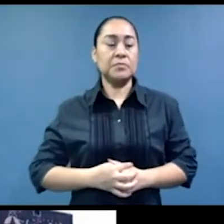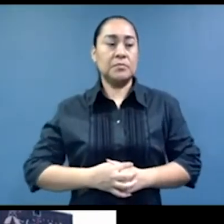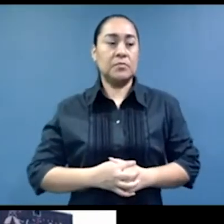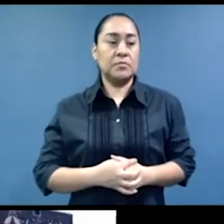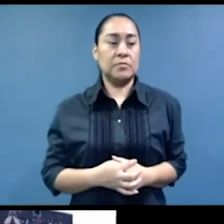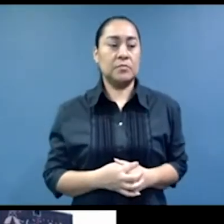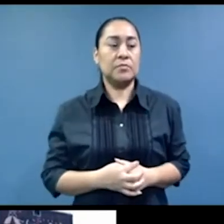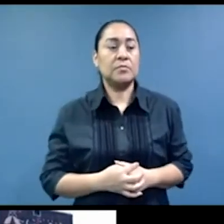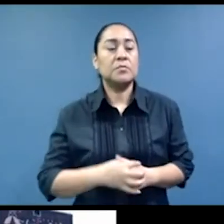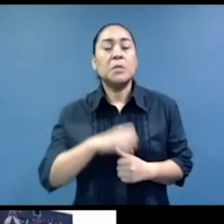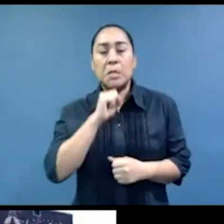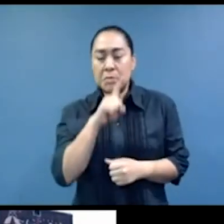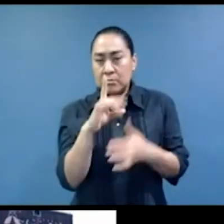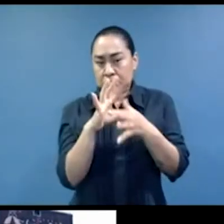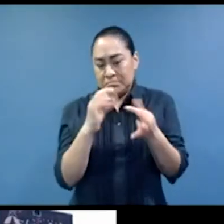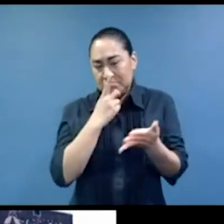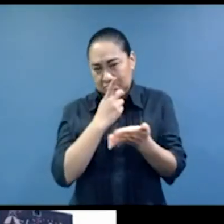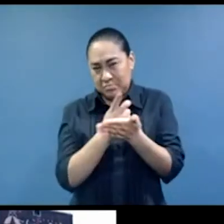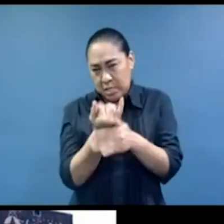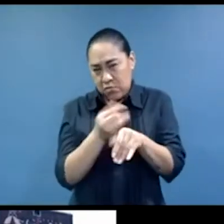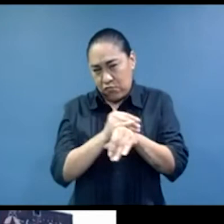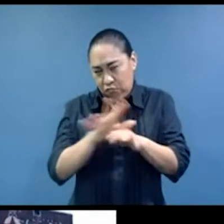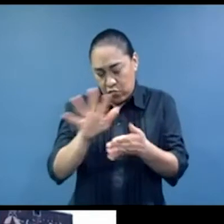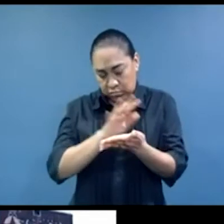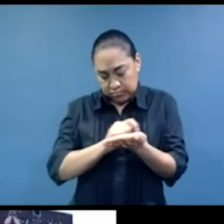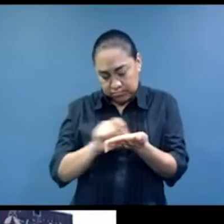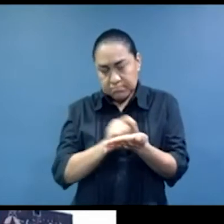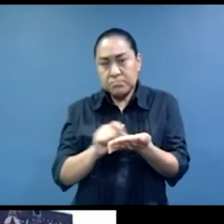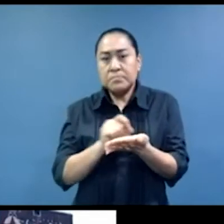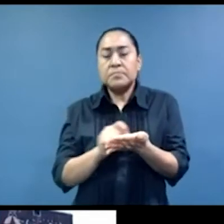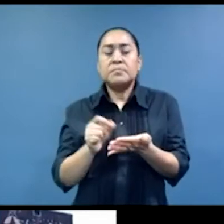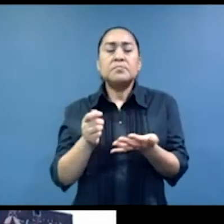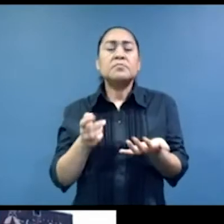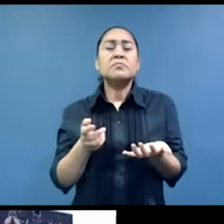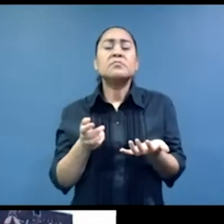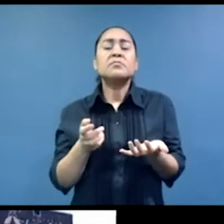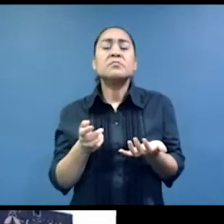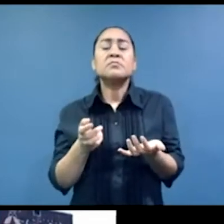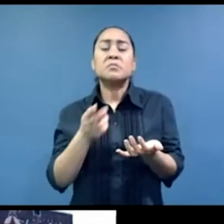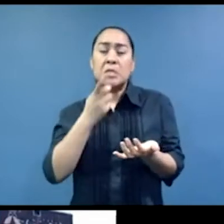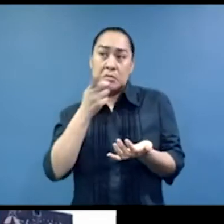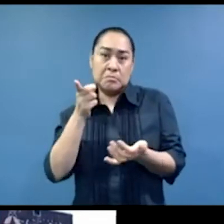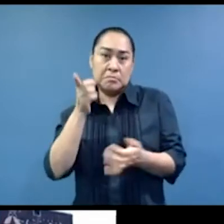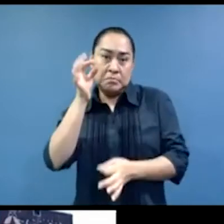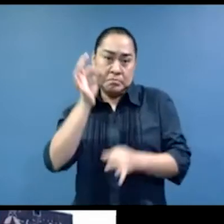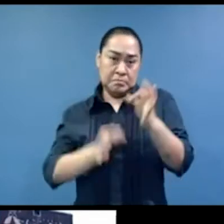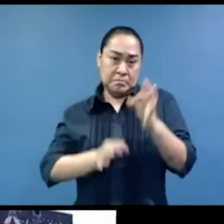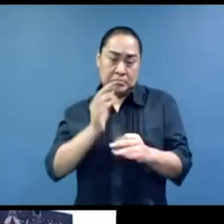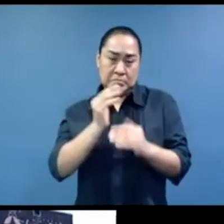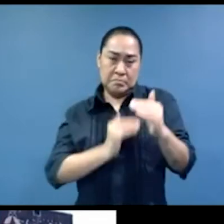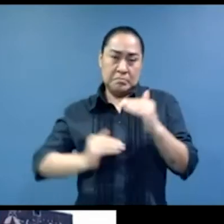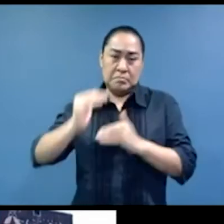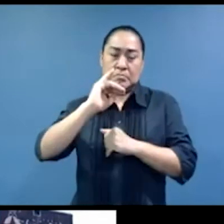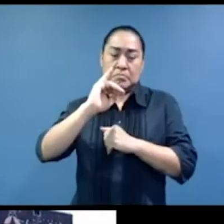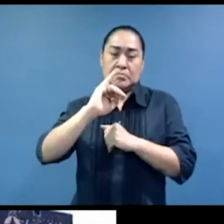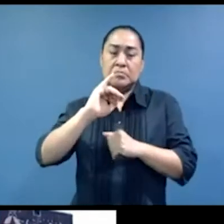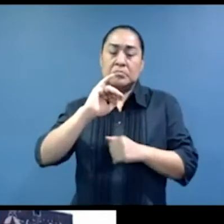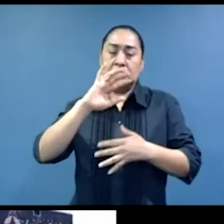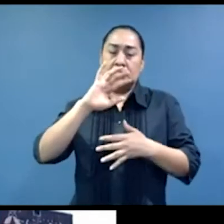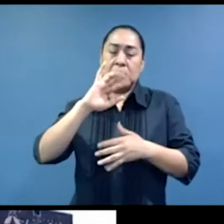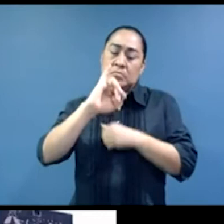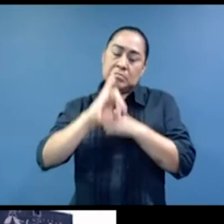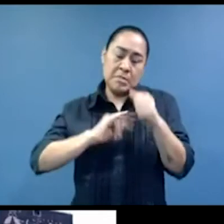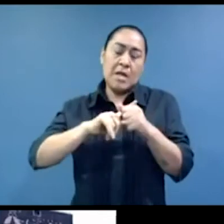y se menciona también en el informe, en el reporte, la sentencia de la Corte Interamericana de Derechos Humanos en el caso